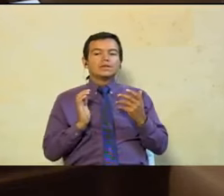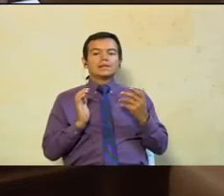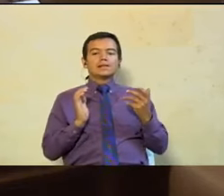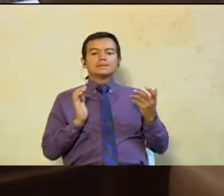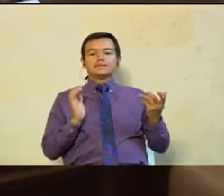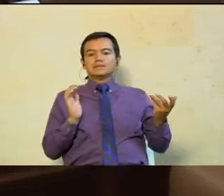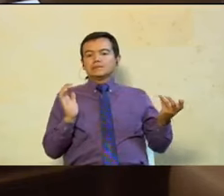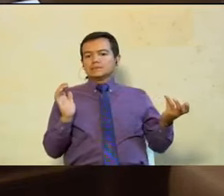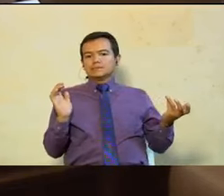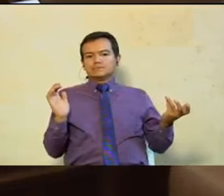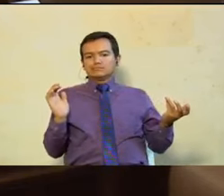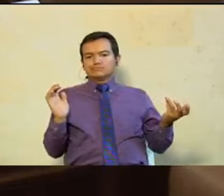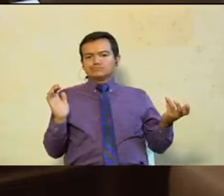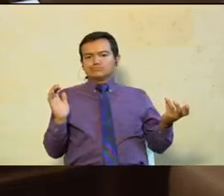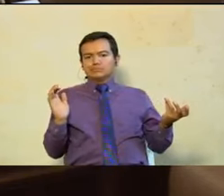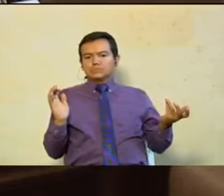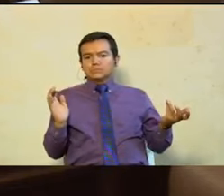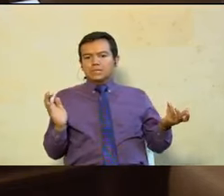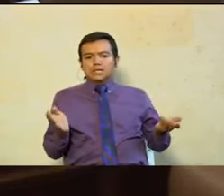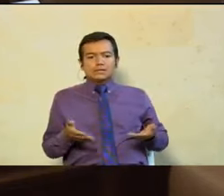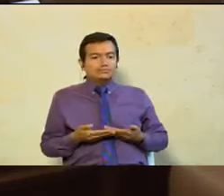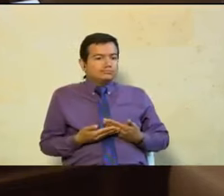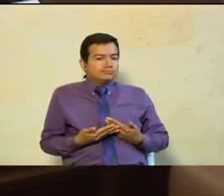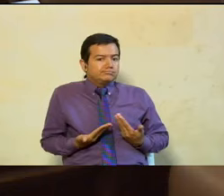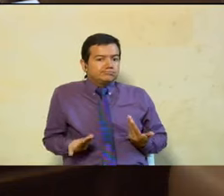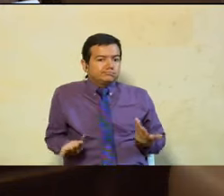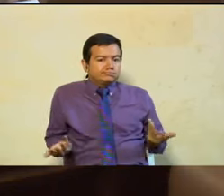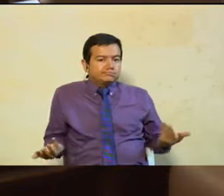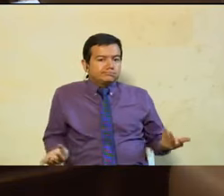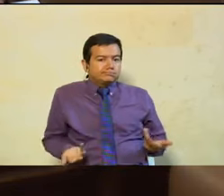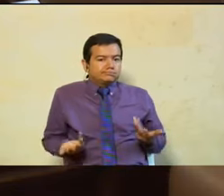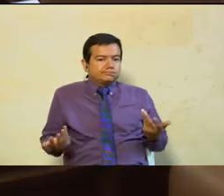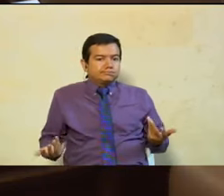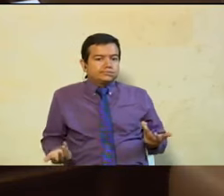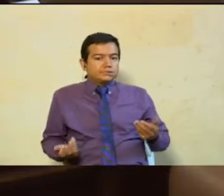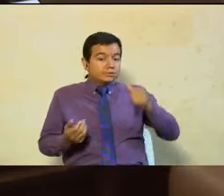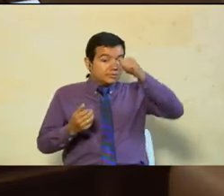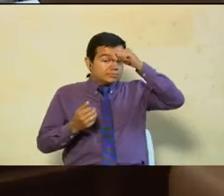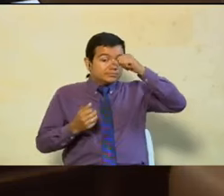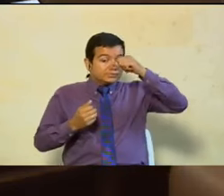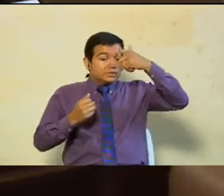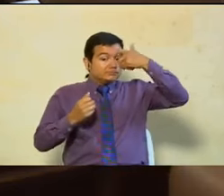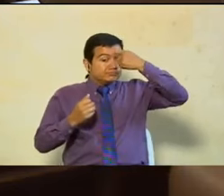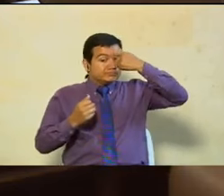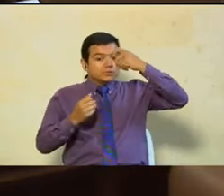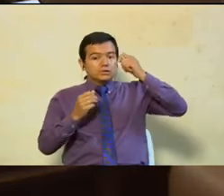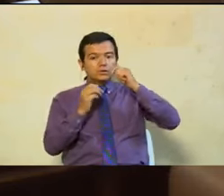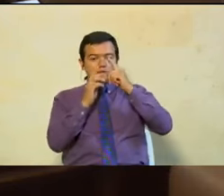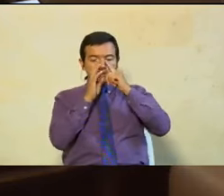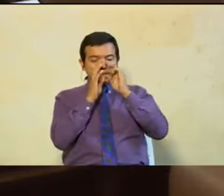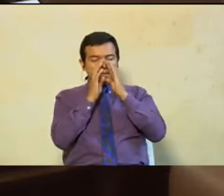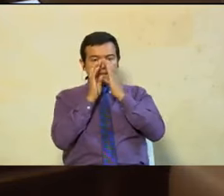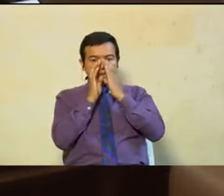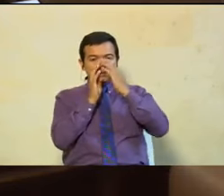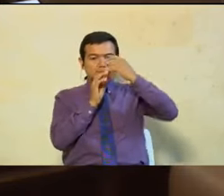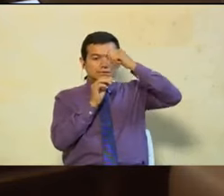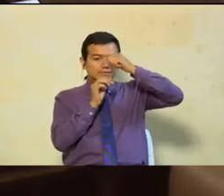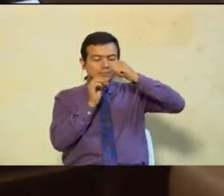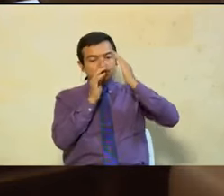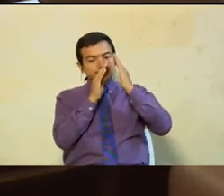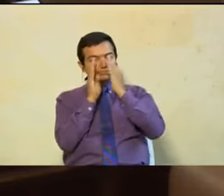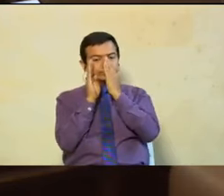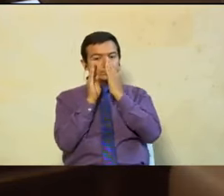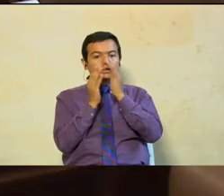tenga que que intervenir eh la una rinoplastia una corrección eh